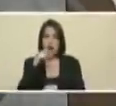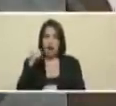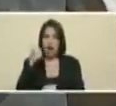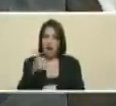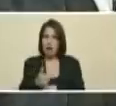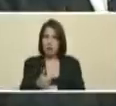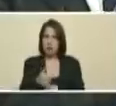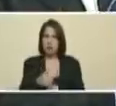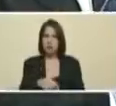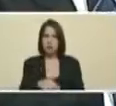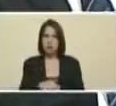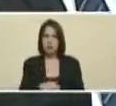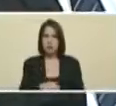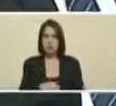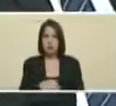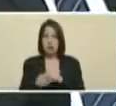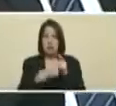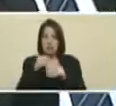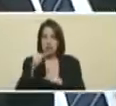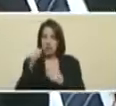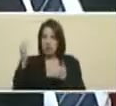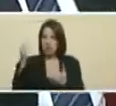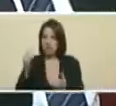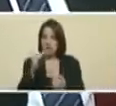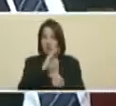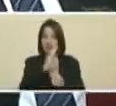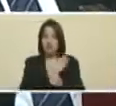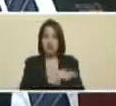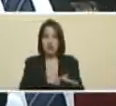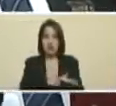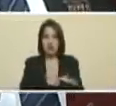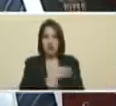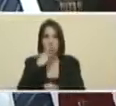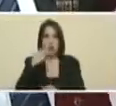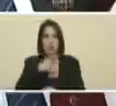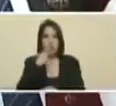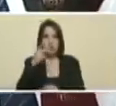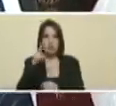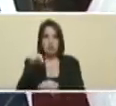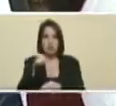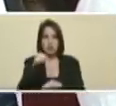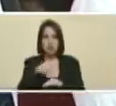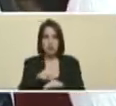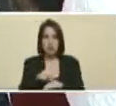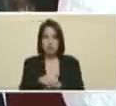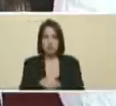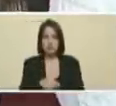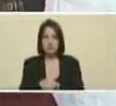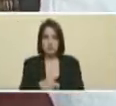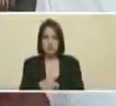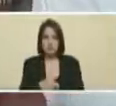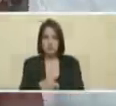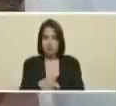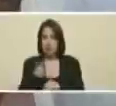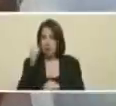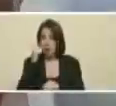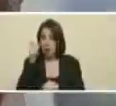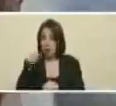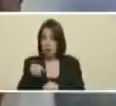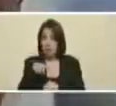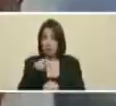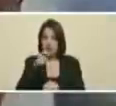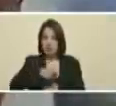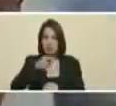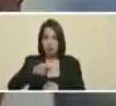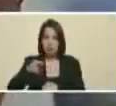Luego Ali volvió con fuerza a la política nacional. Electo diputado en el